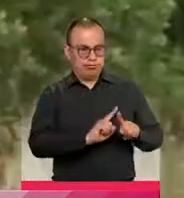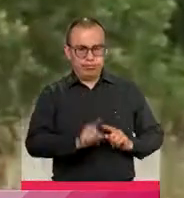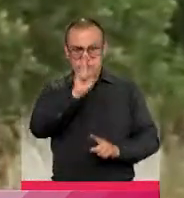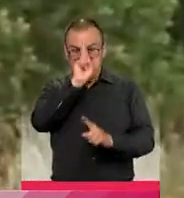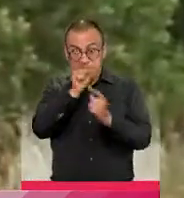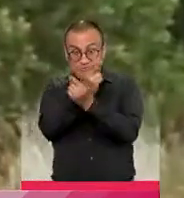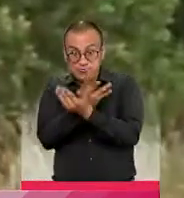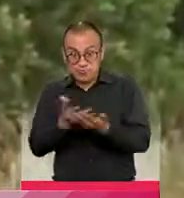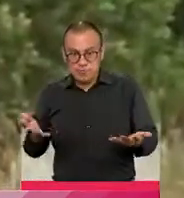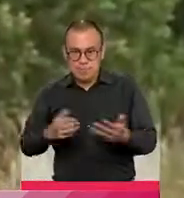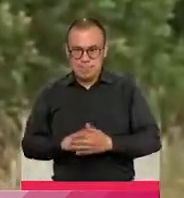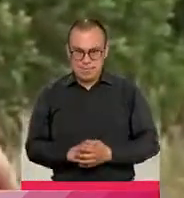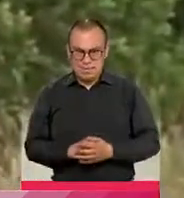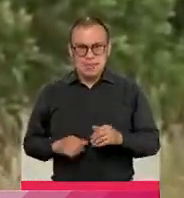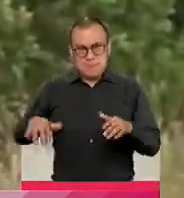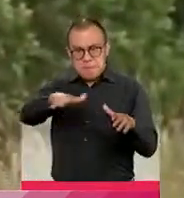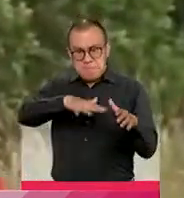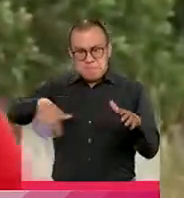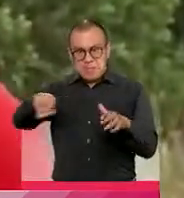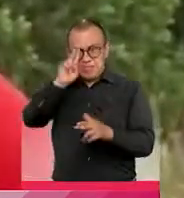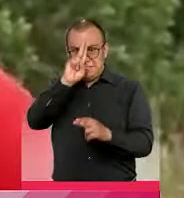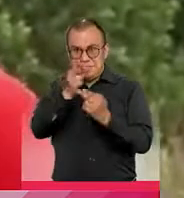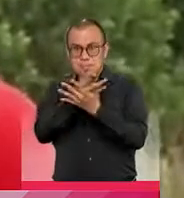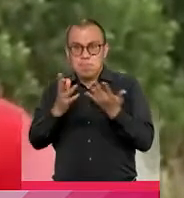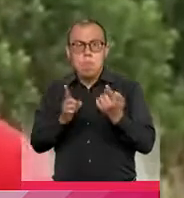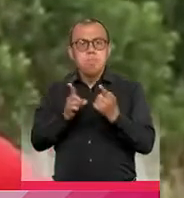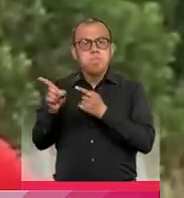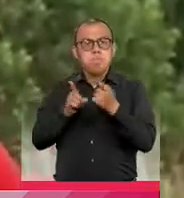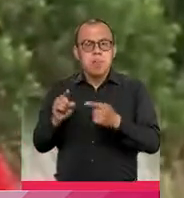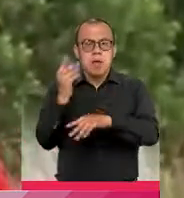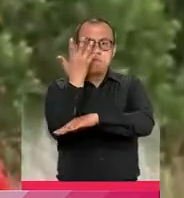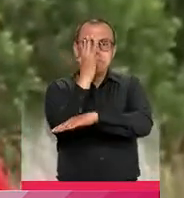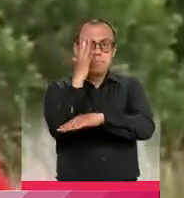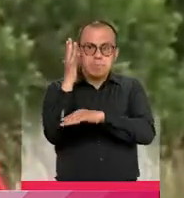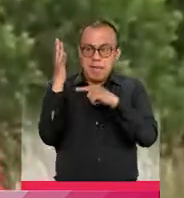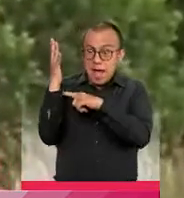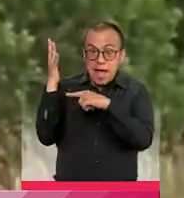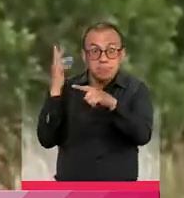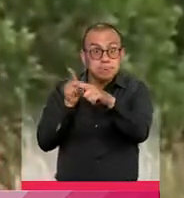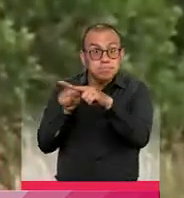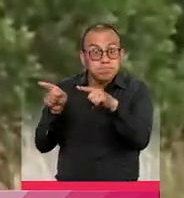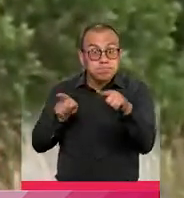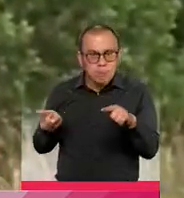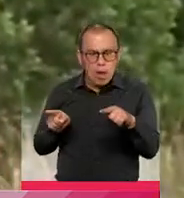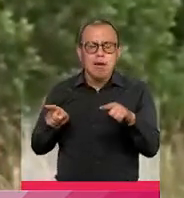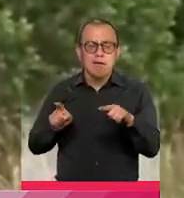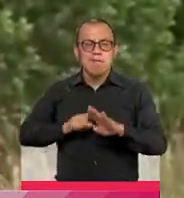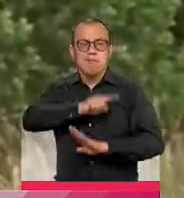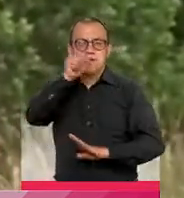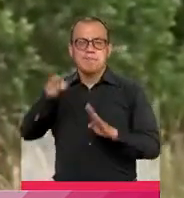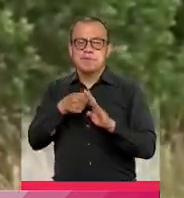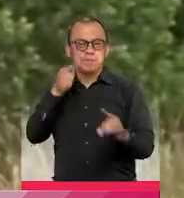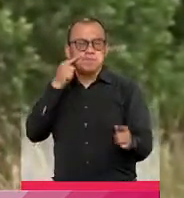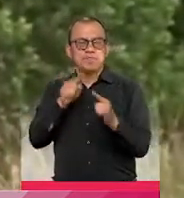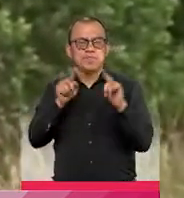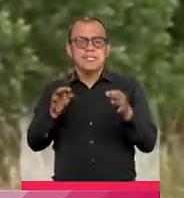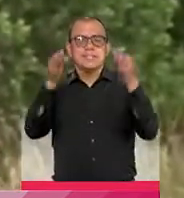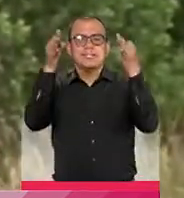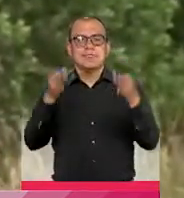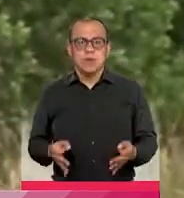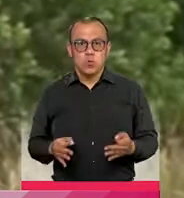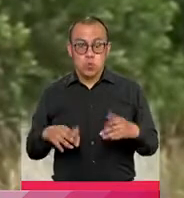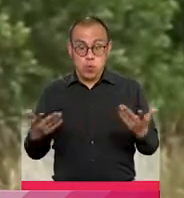El núcleo de biodiversidad de la reserva está aquí, en el bosque de las Mercedes. Y lo que queremos en primer lugar es asegurar que